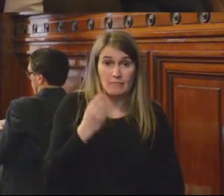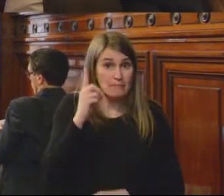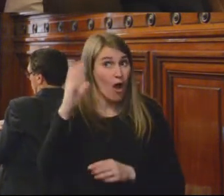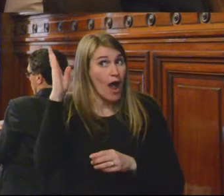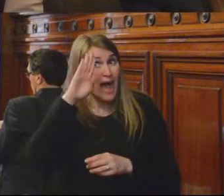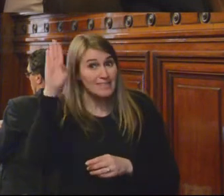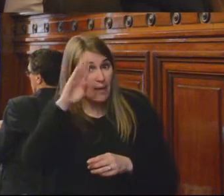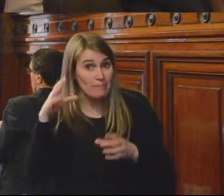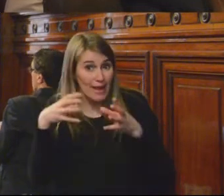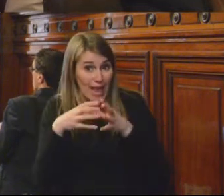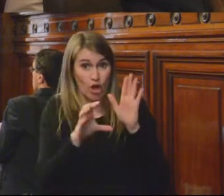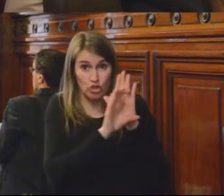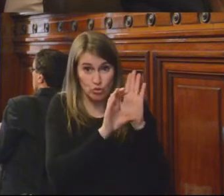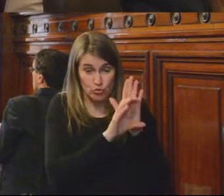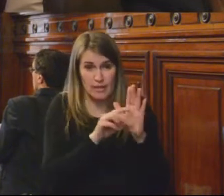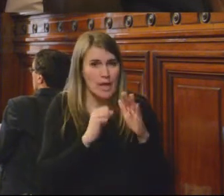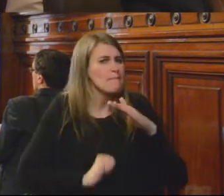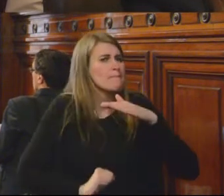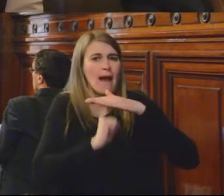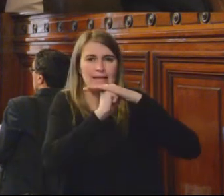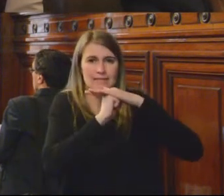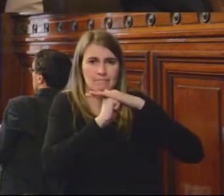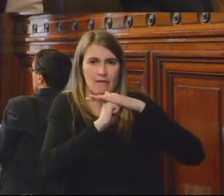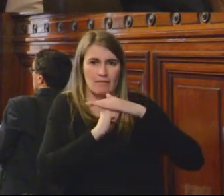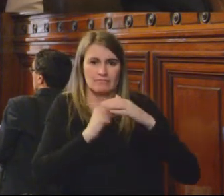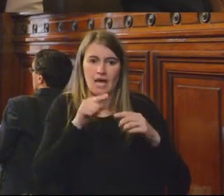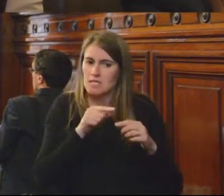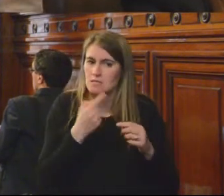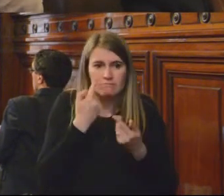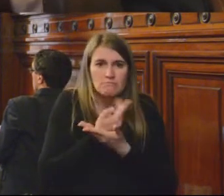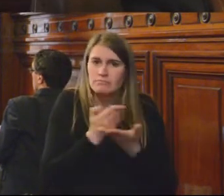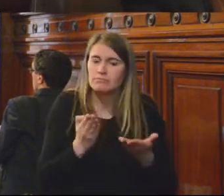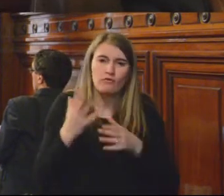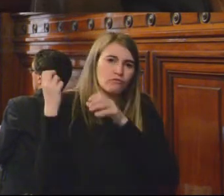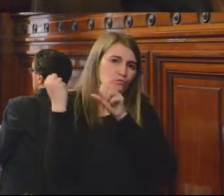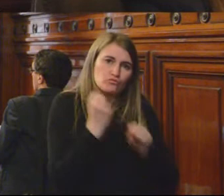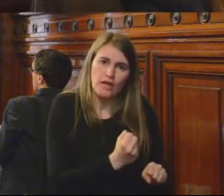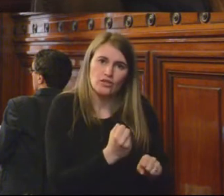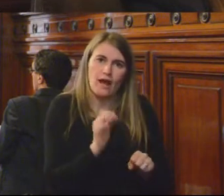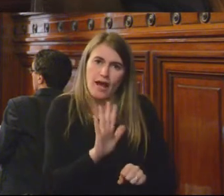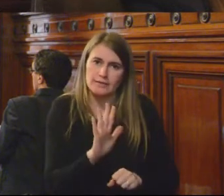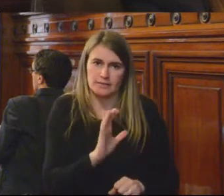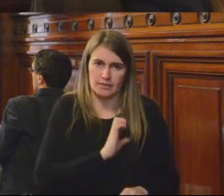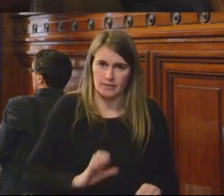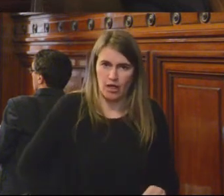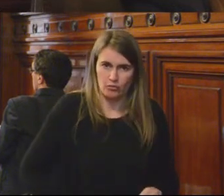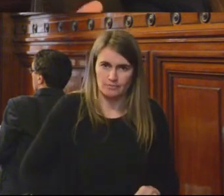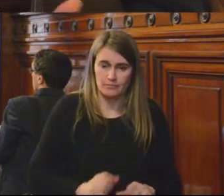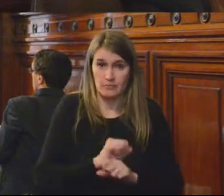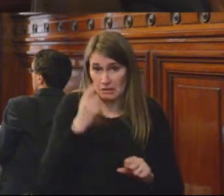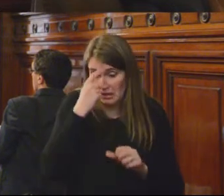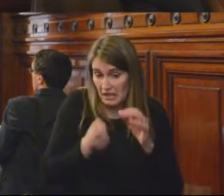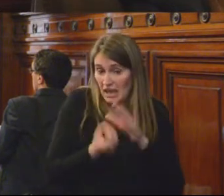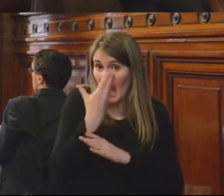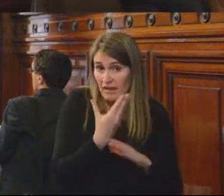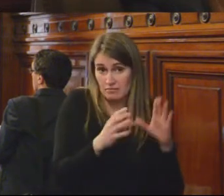la doctrina, es la máxima expresión del poder fundacional de un Estado. Si puede crear una nueva